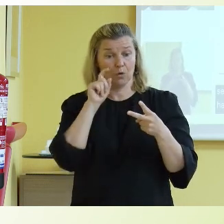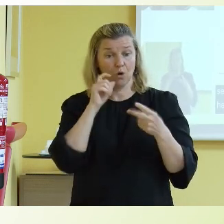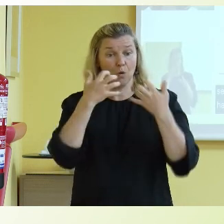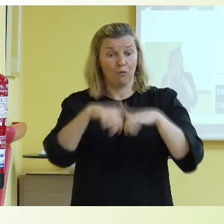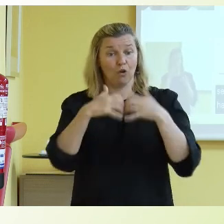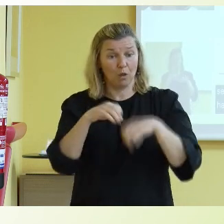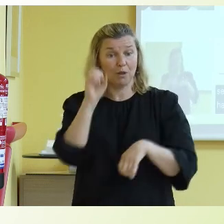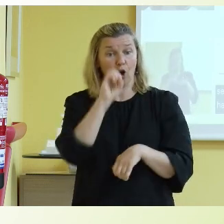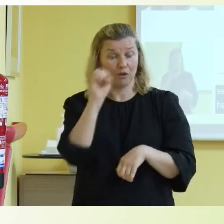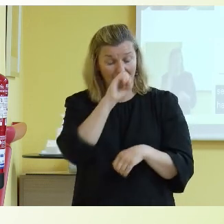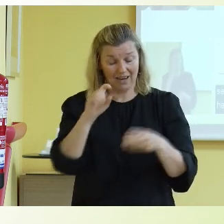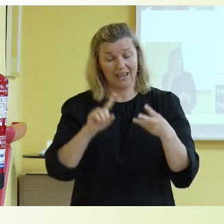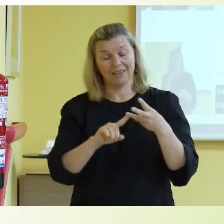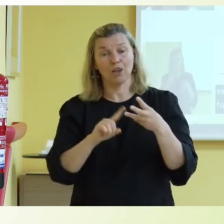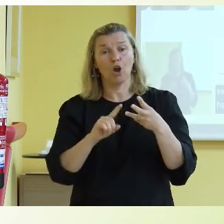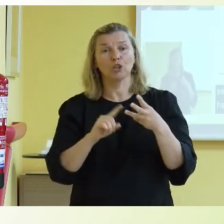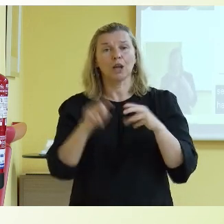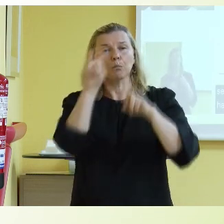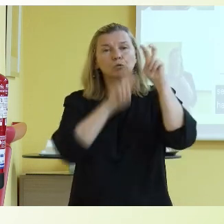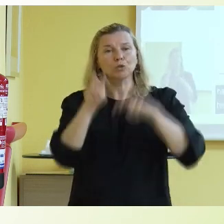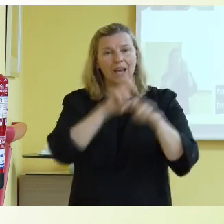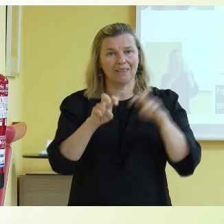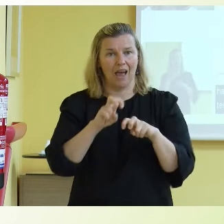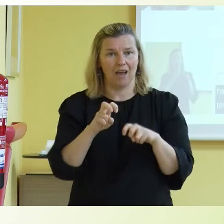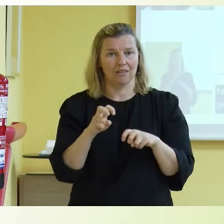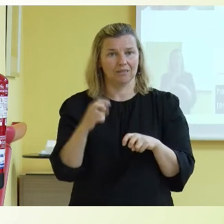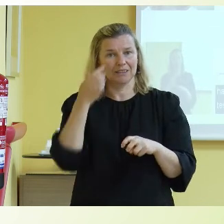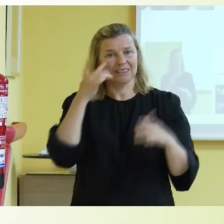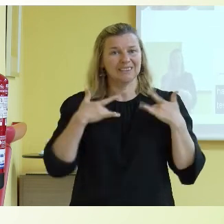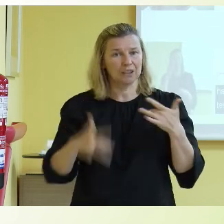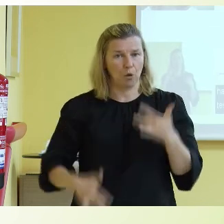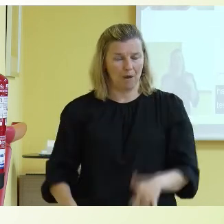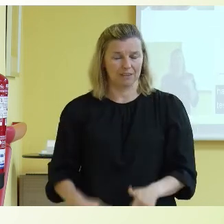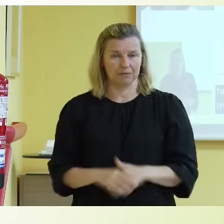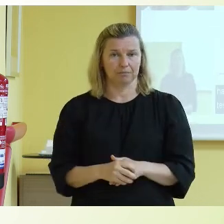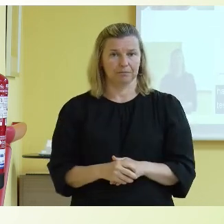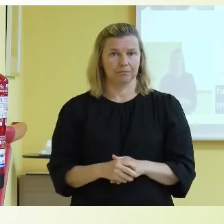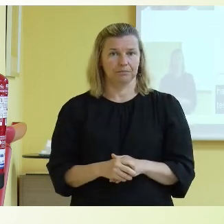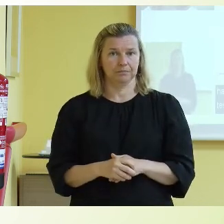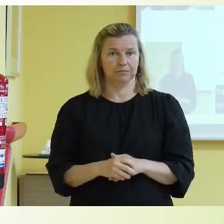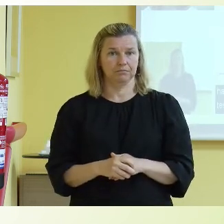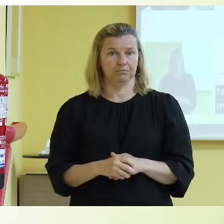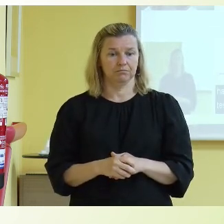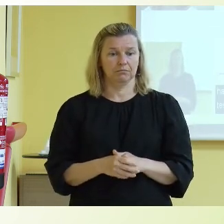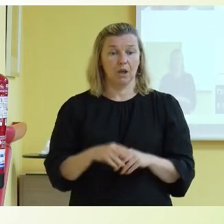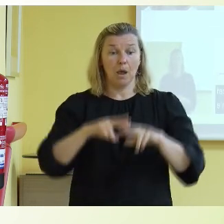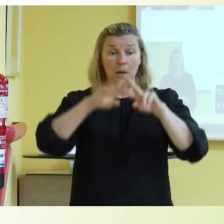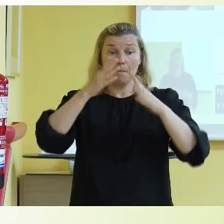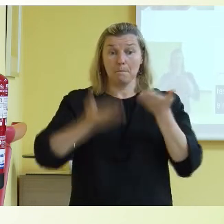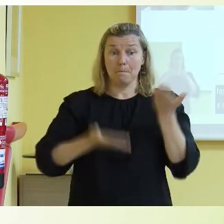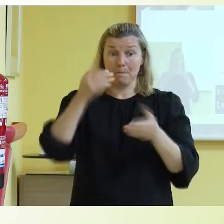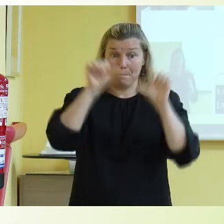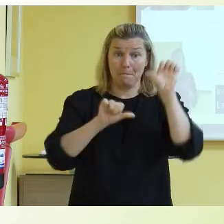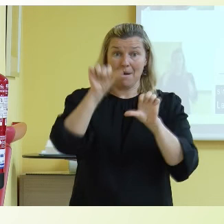la otra es la búsqueda por signos y síntomas. La evaluación de la gravedad de la discapacidad está basada